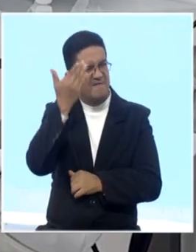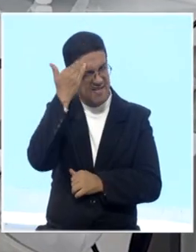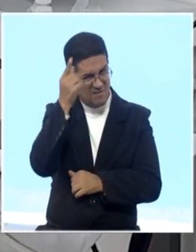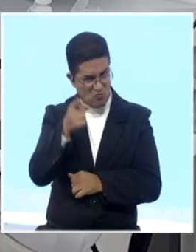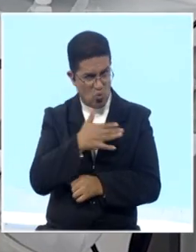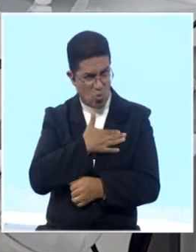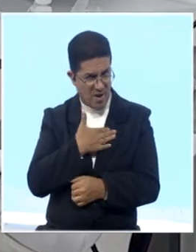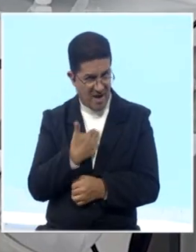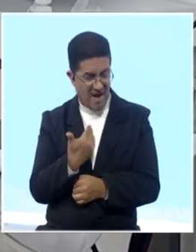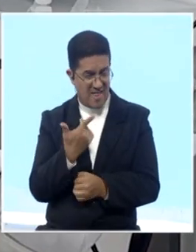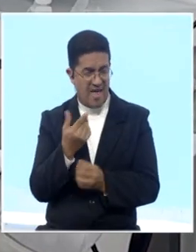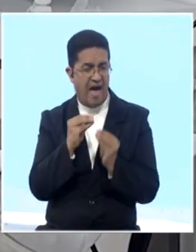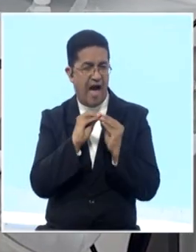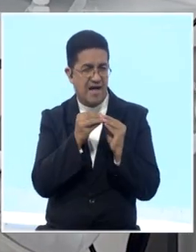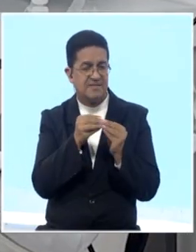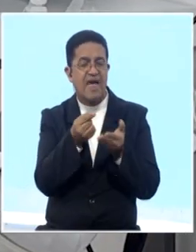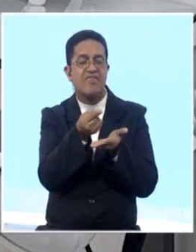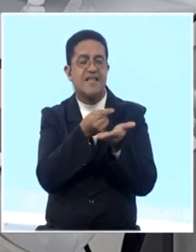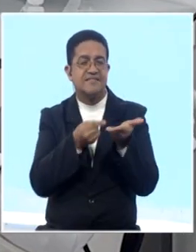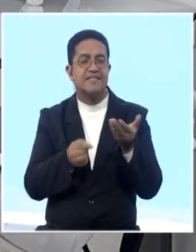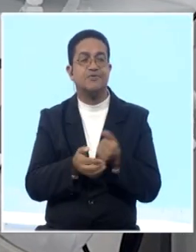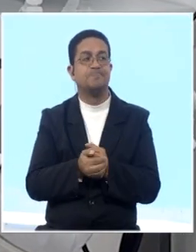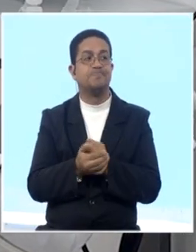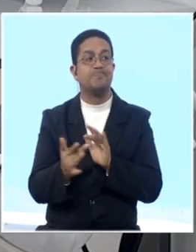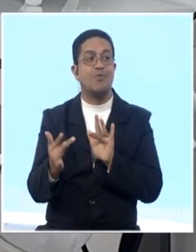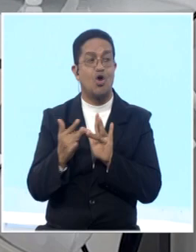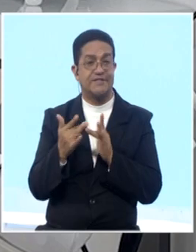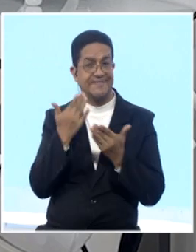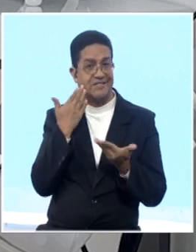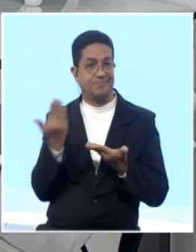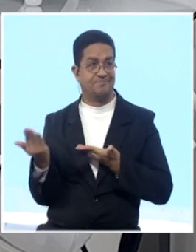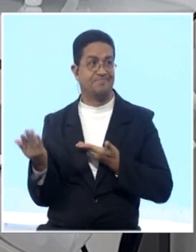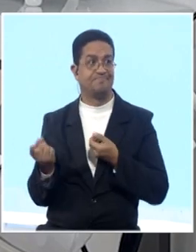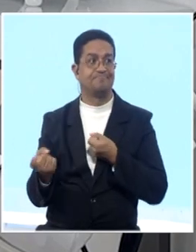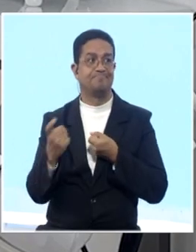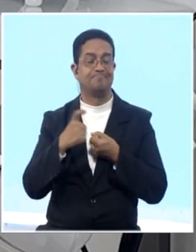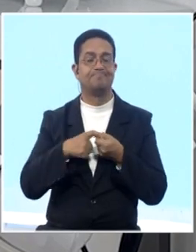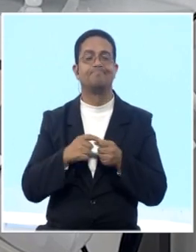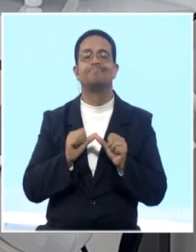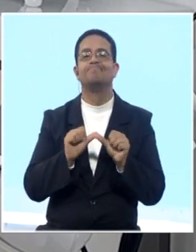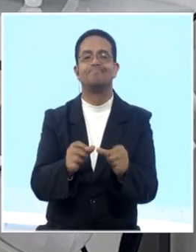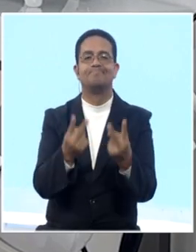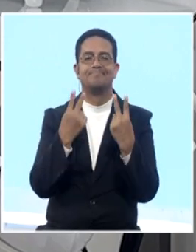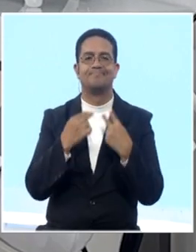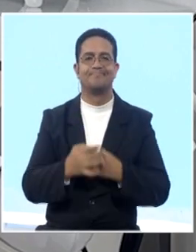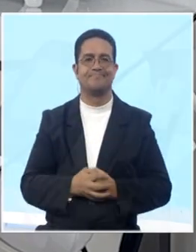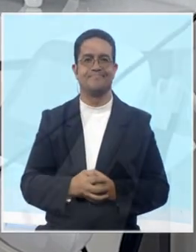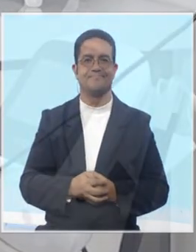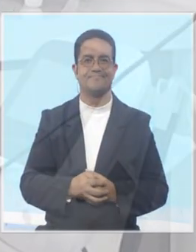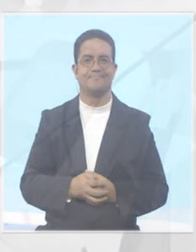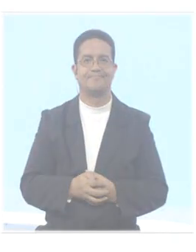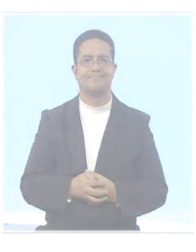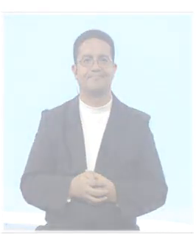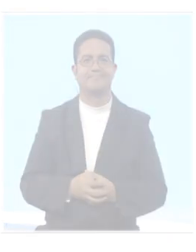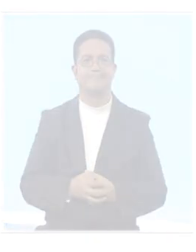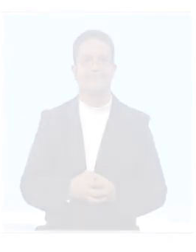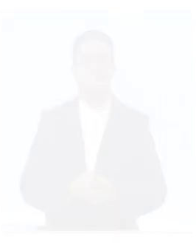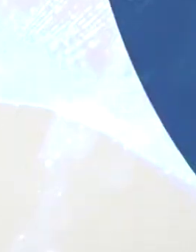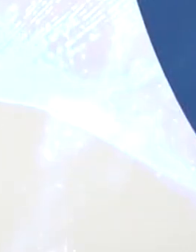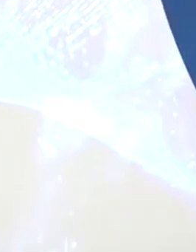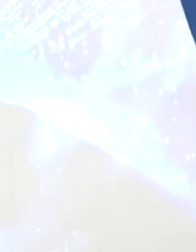quiere ser candidato para este tipo de procedimiento. Nuestras cuentas, @salud_eb, @NilaJSalas. Volvemos.